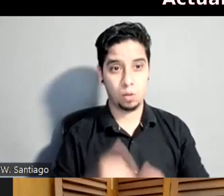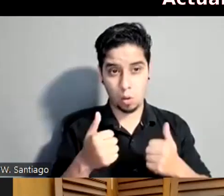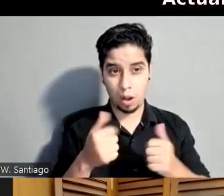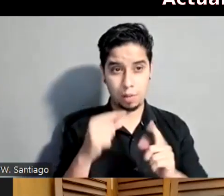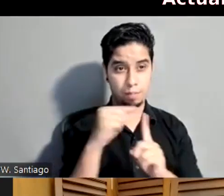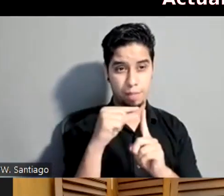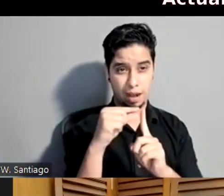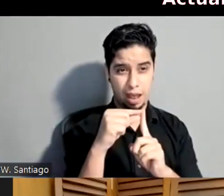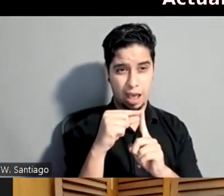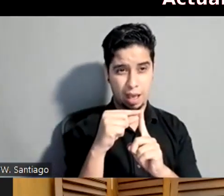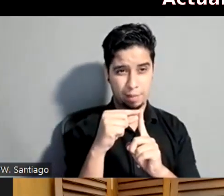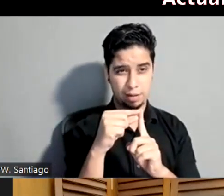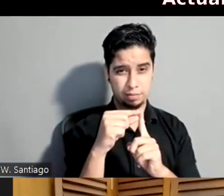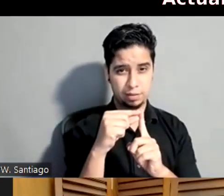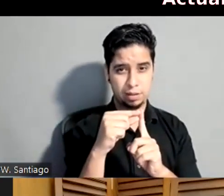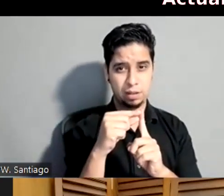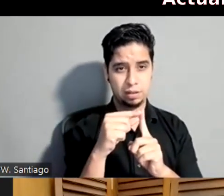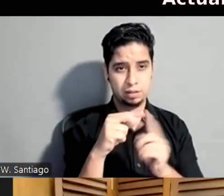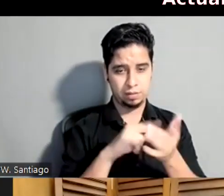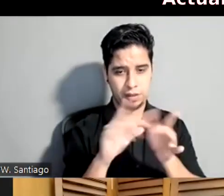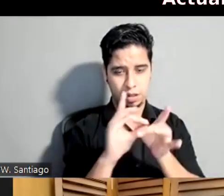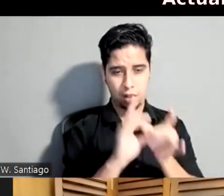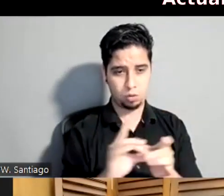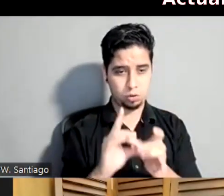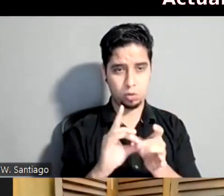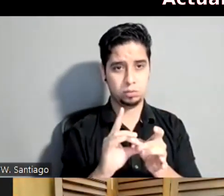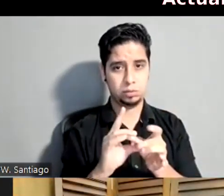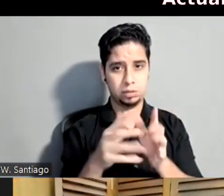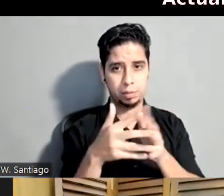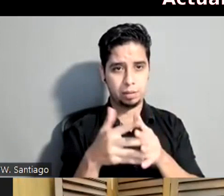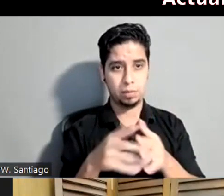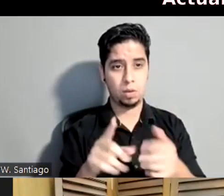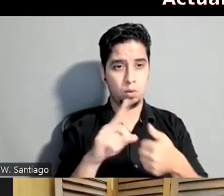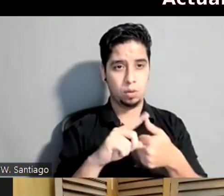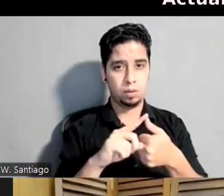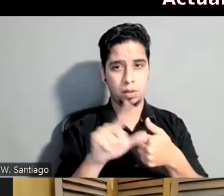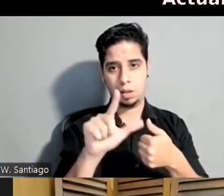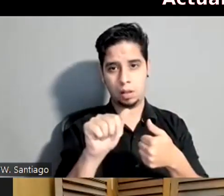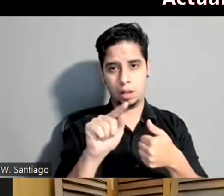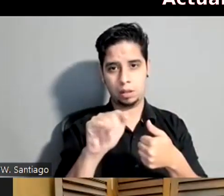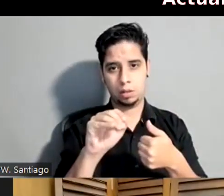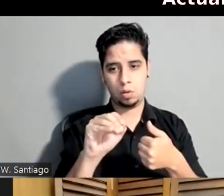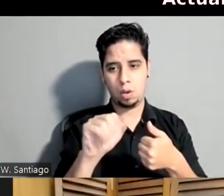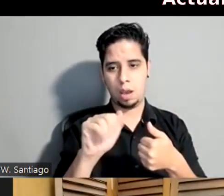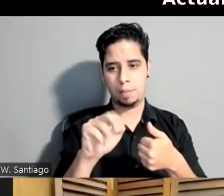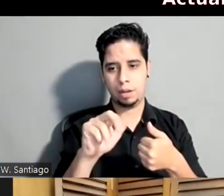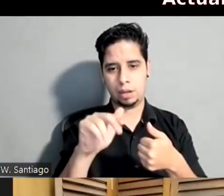define la unión entre los países de América? Uno, latinoamericano.